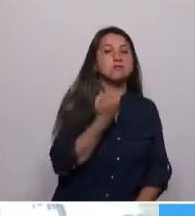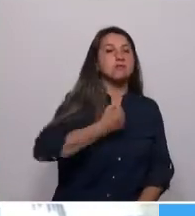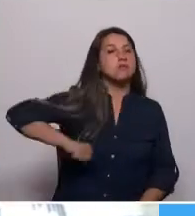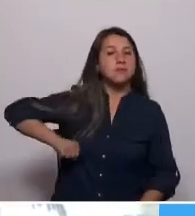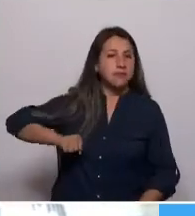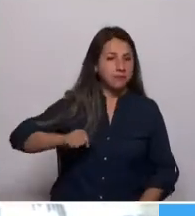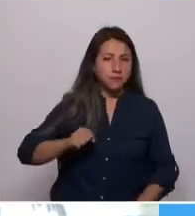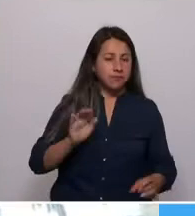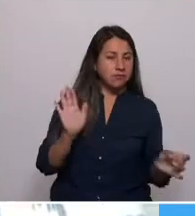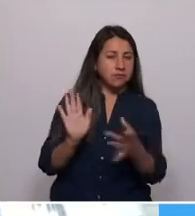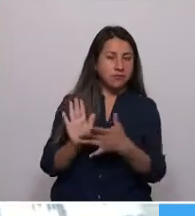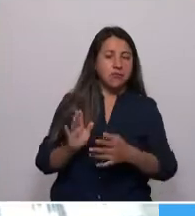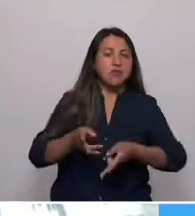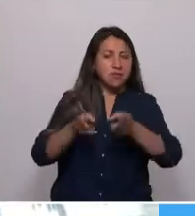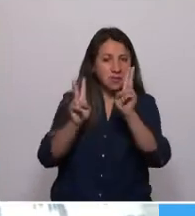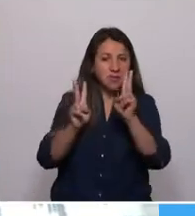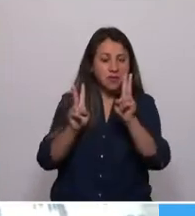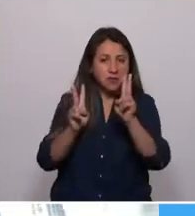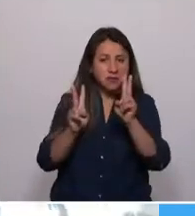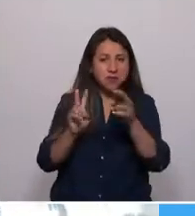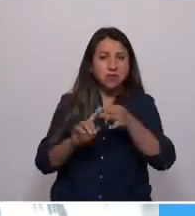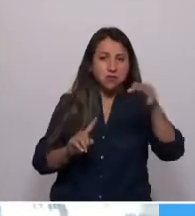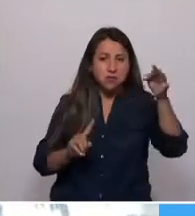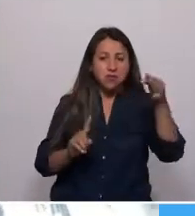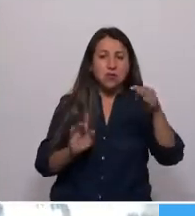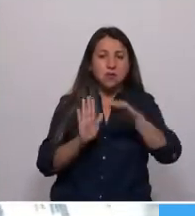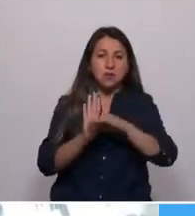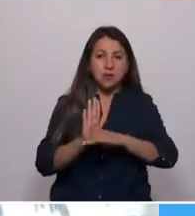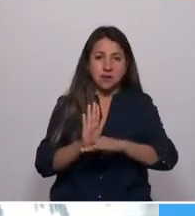fundamental hago un llamado